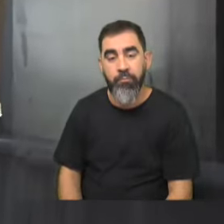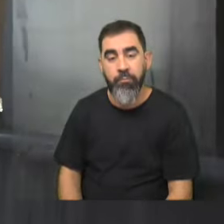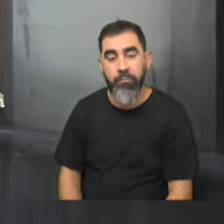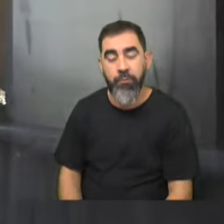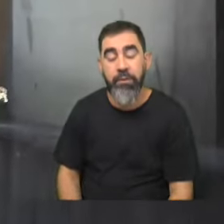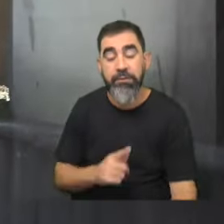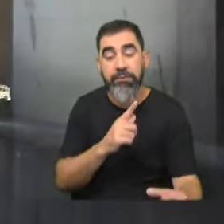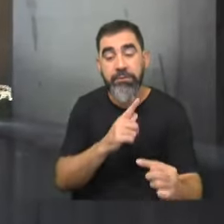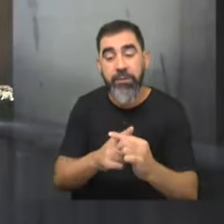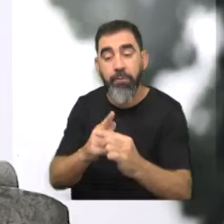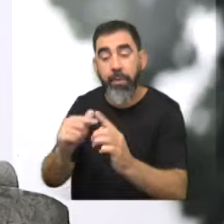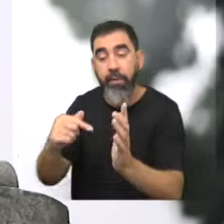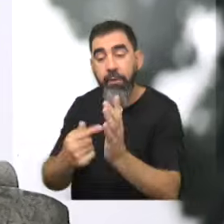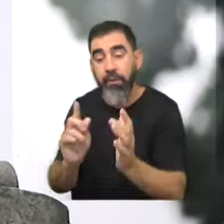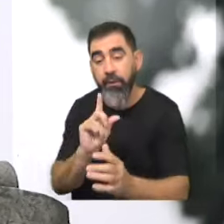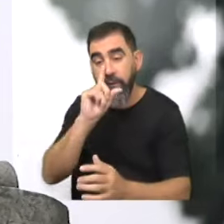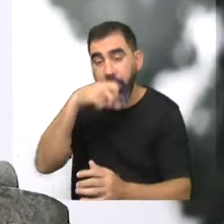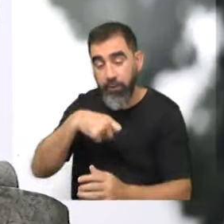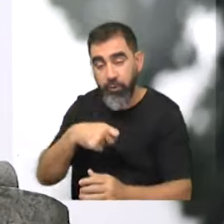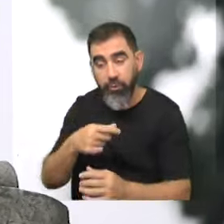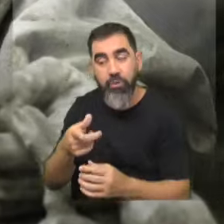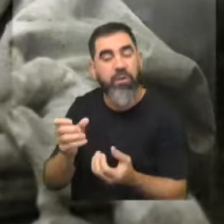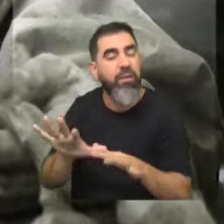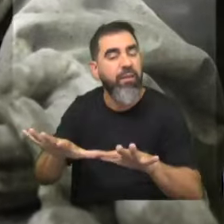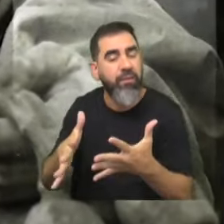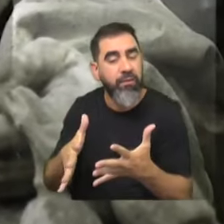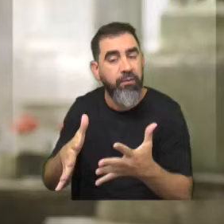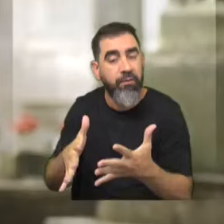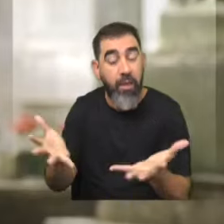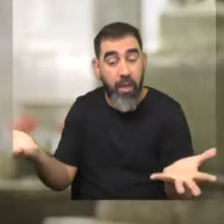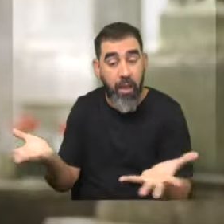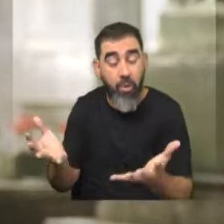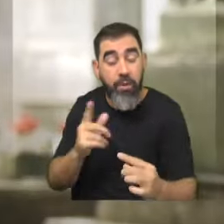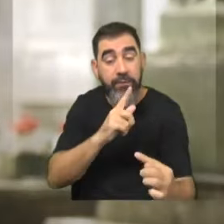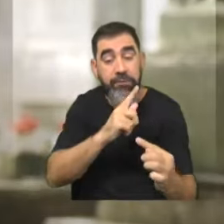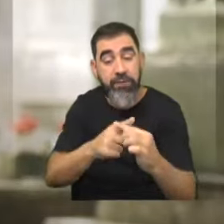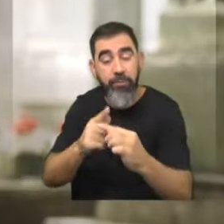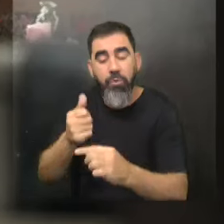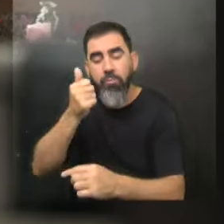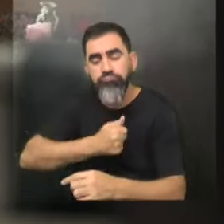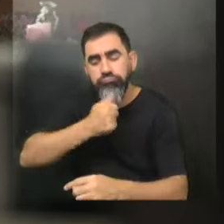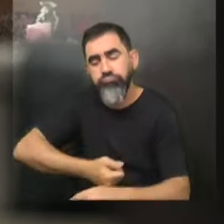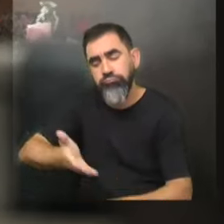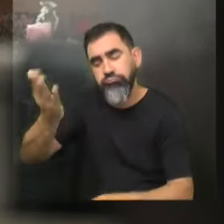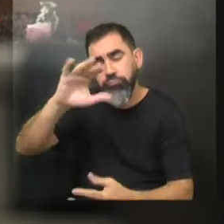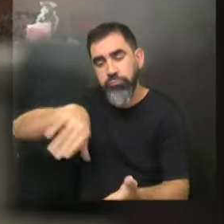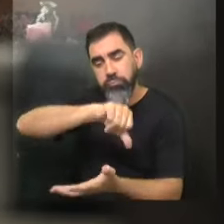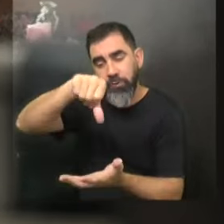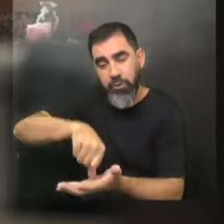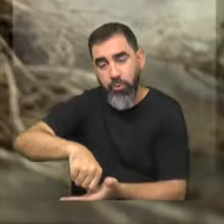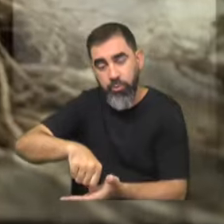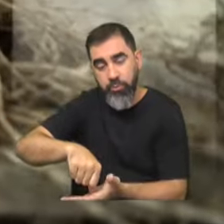El Cementerio Central de Montevideo tiene la particularidad de ser actualmente el cementerio más antiguo de la ciudad. Y